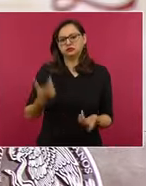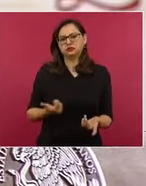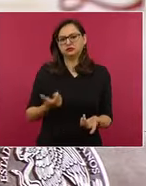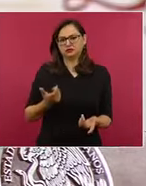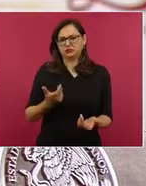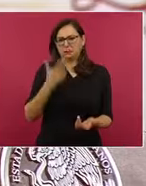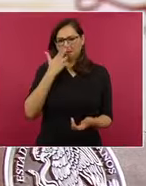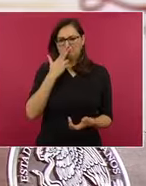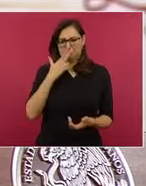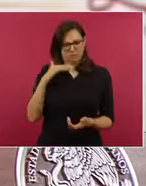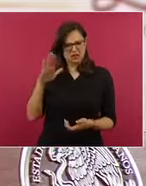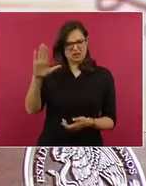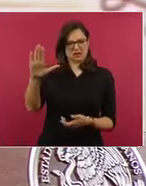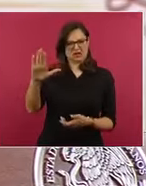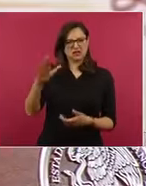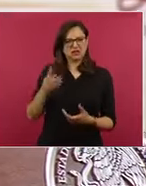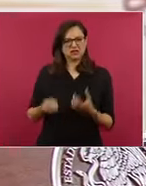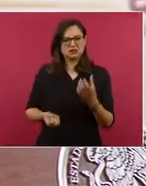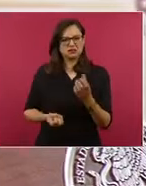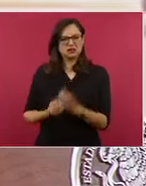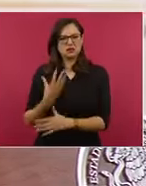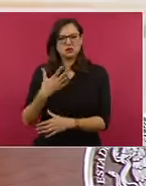nazifascista.